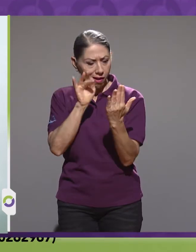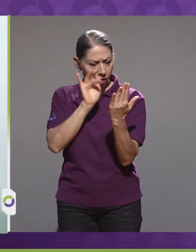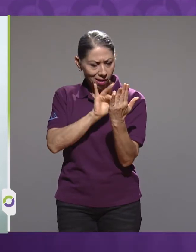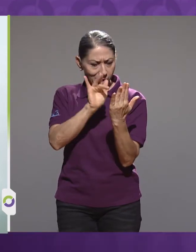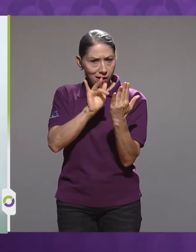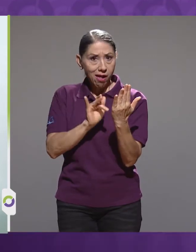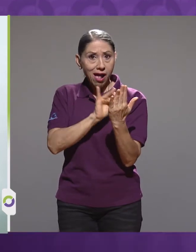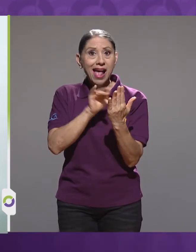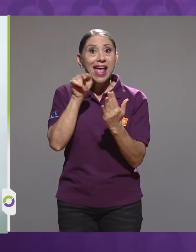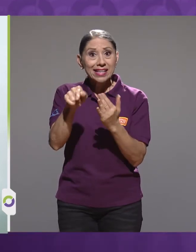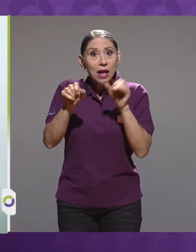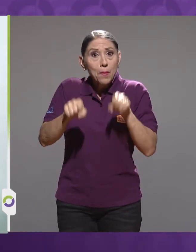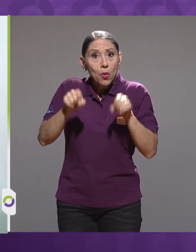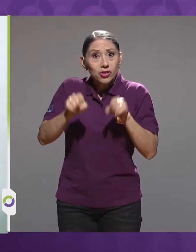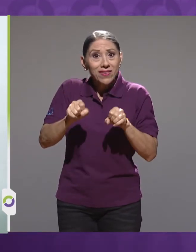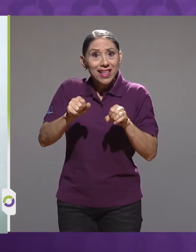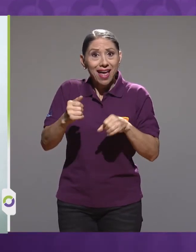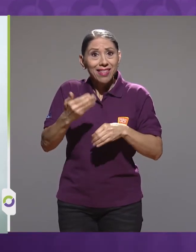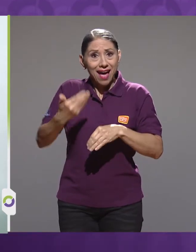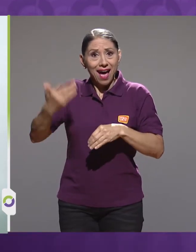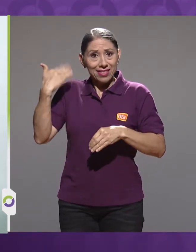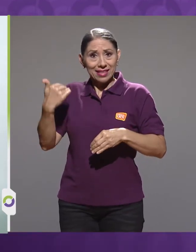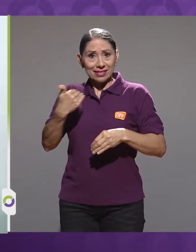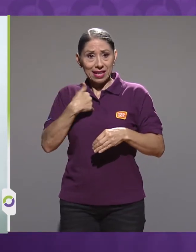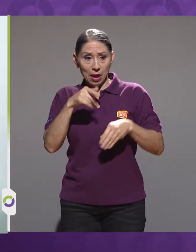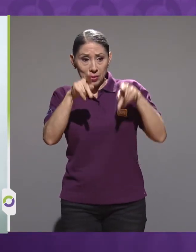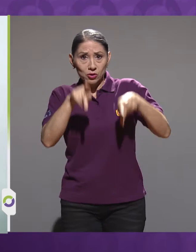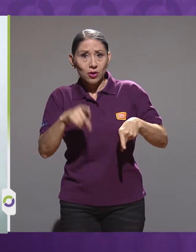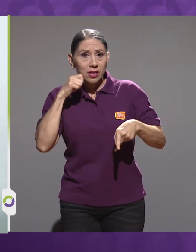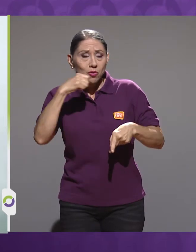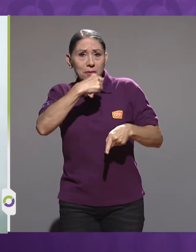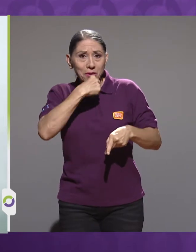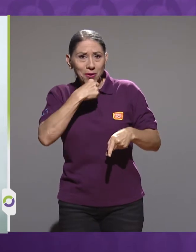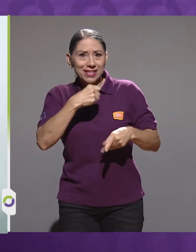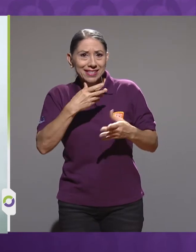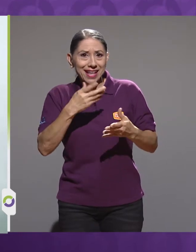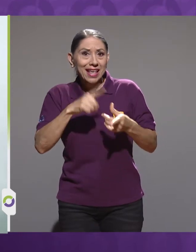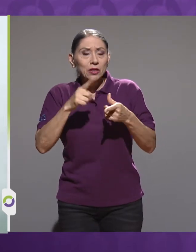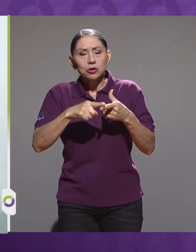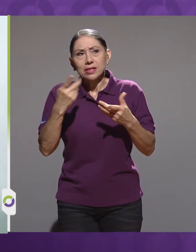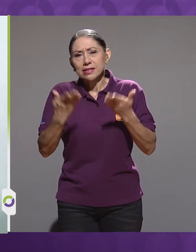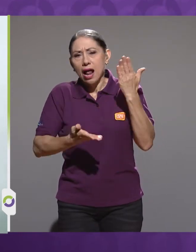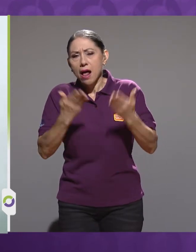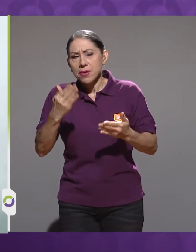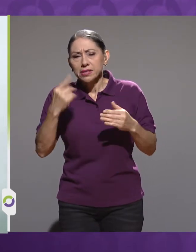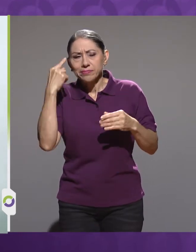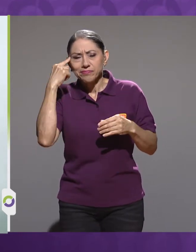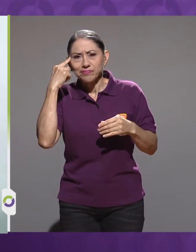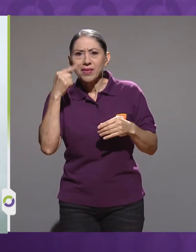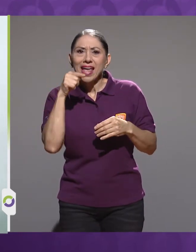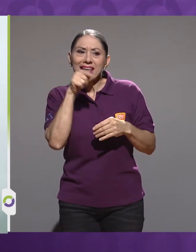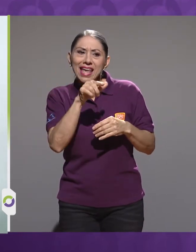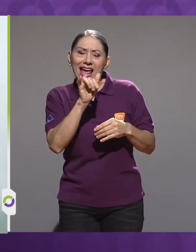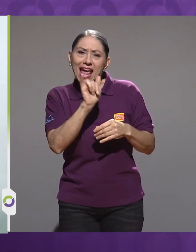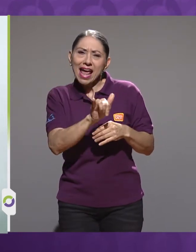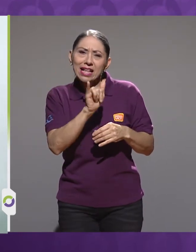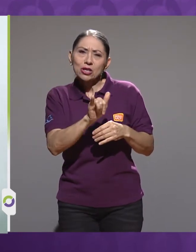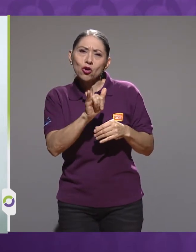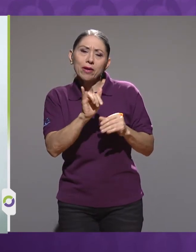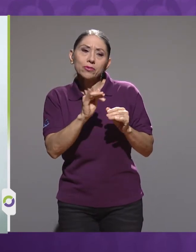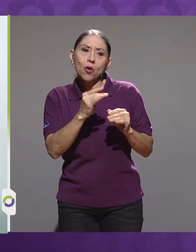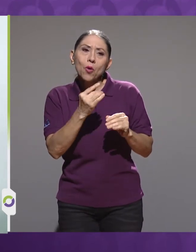Esa posibilidad la tenían antes, entonces sí podría pensarse en que el hecho del aislamiento podría haber tenido un